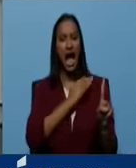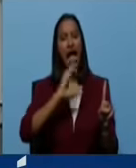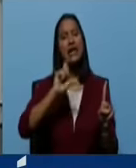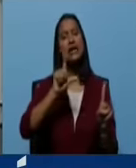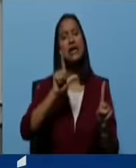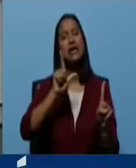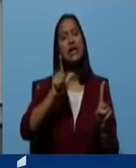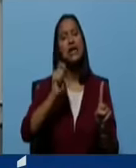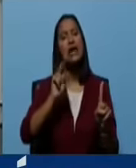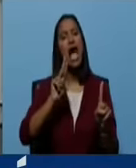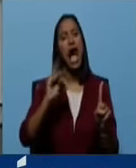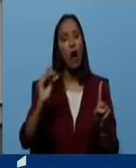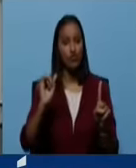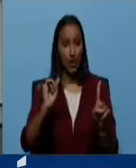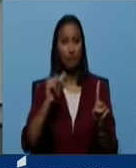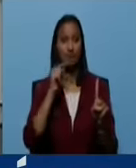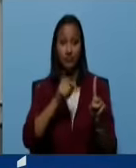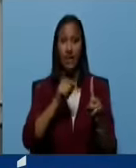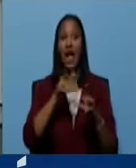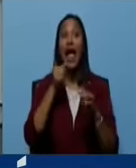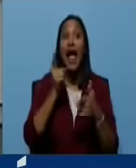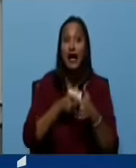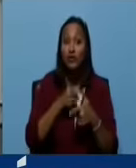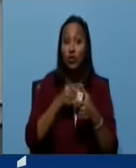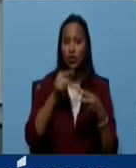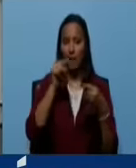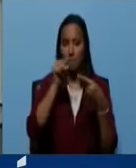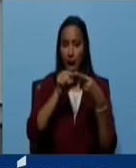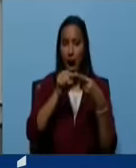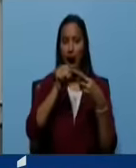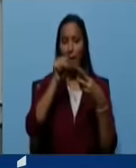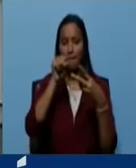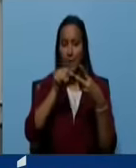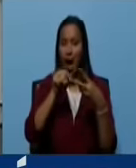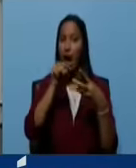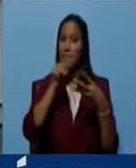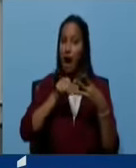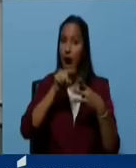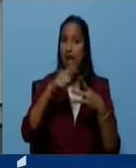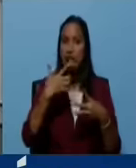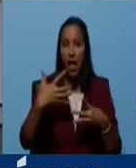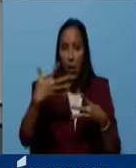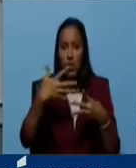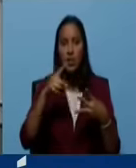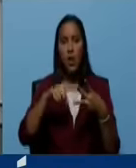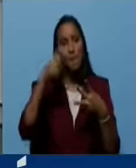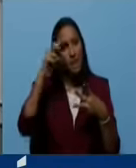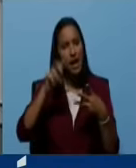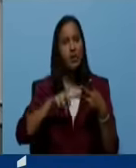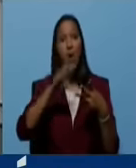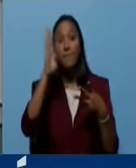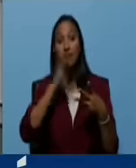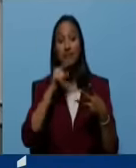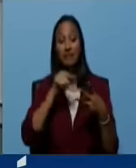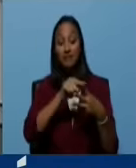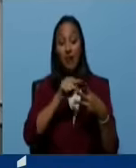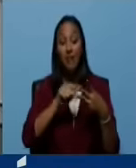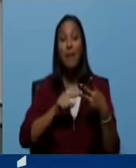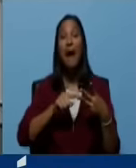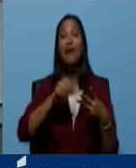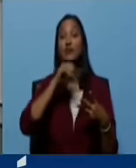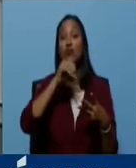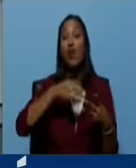importantes. Yo quiero destacar, como presidente del Poder Ciudadano, como fiscal general de la República, que Venezuela en ningún